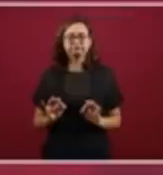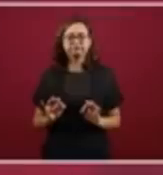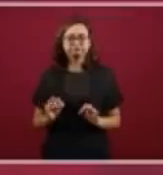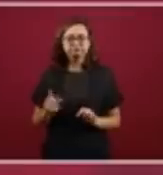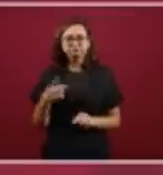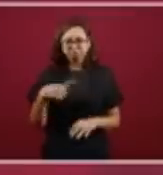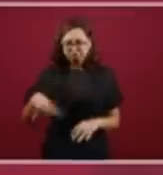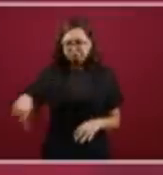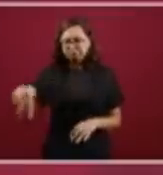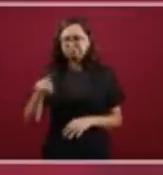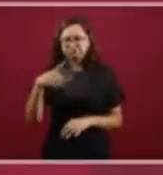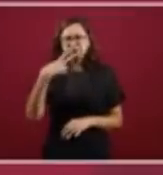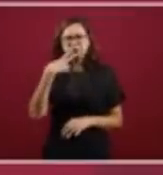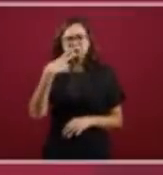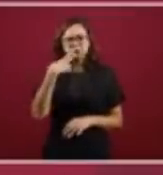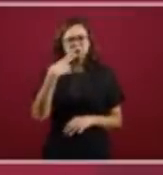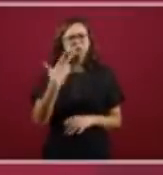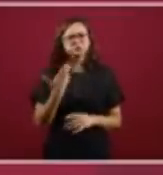útiles,